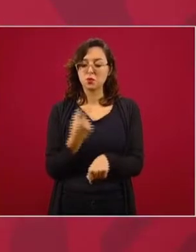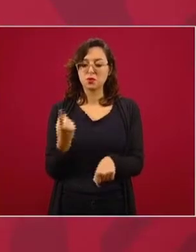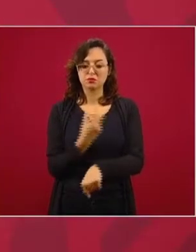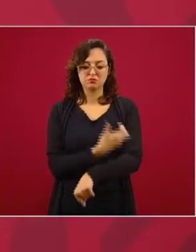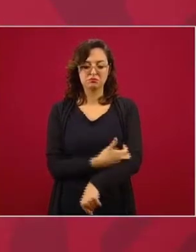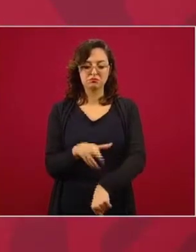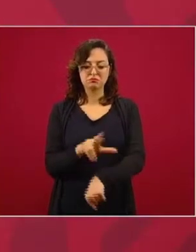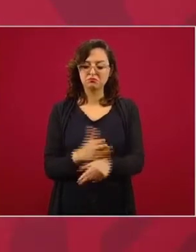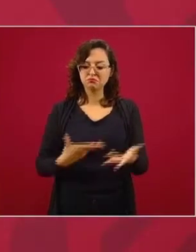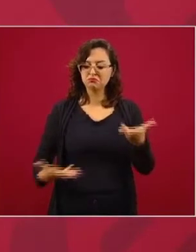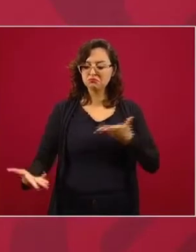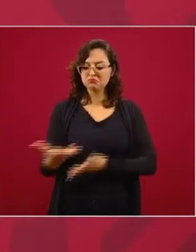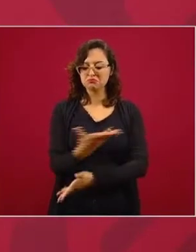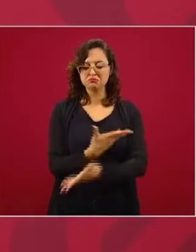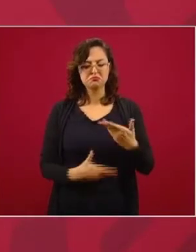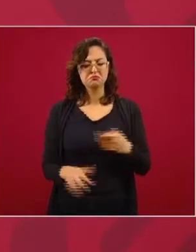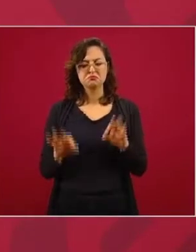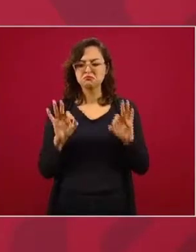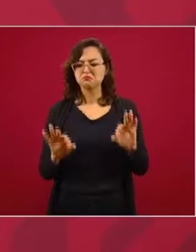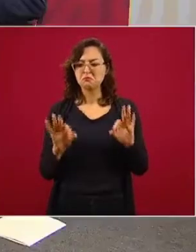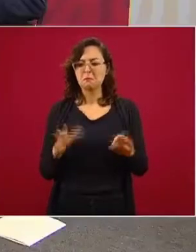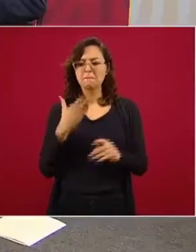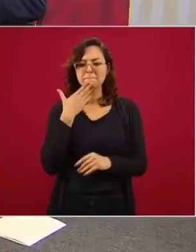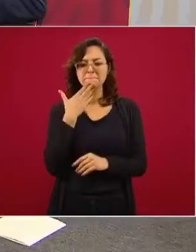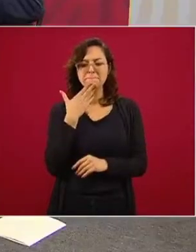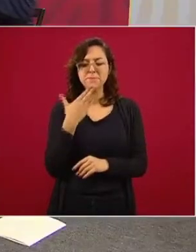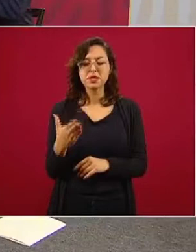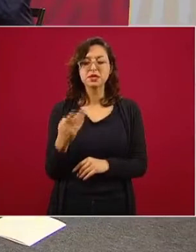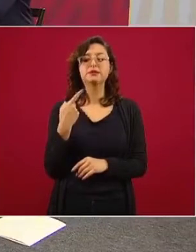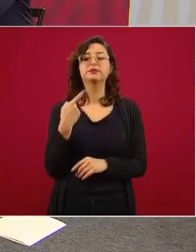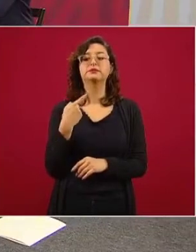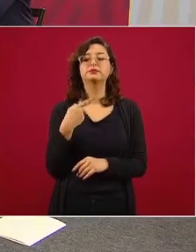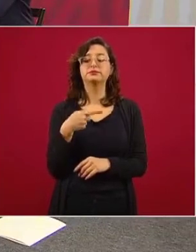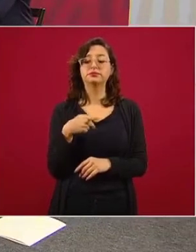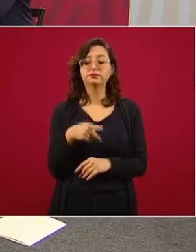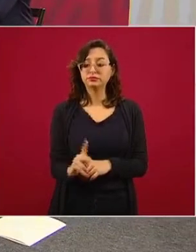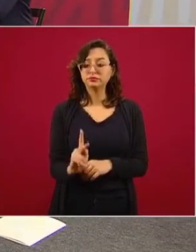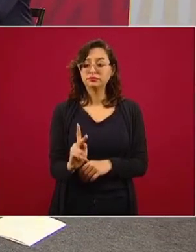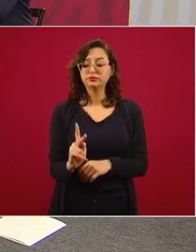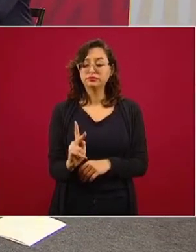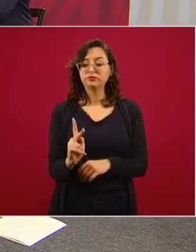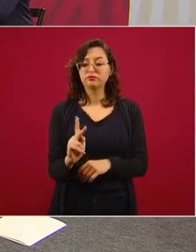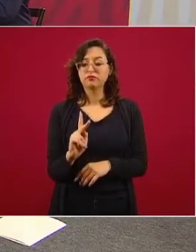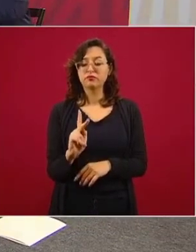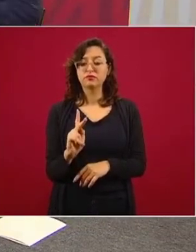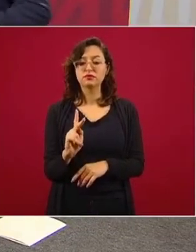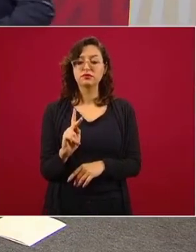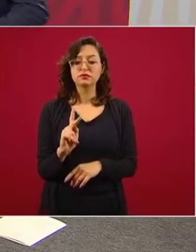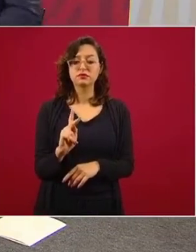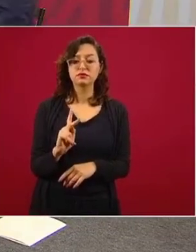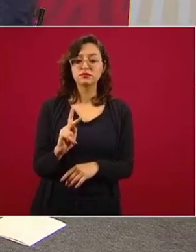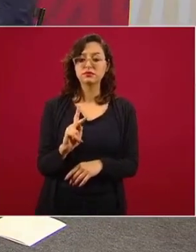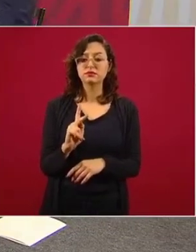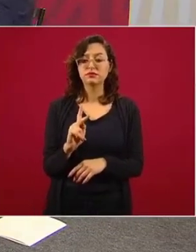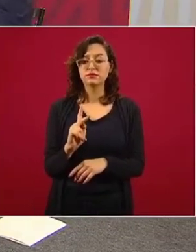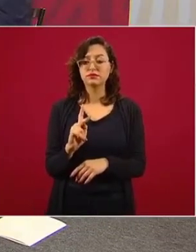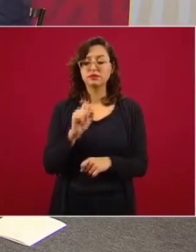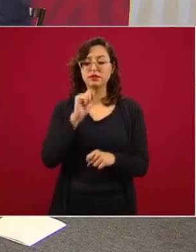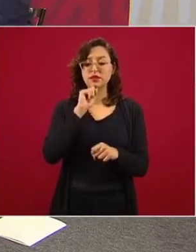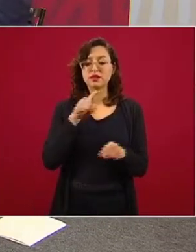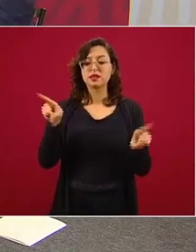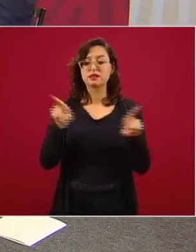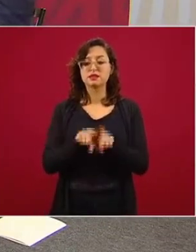el procedimiento legal en Estados Unidos. Y eso es lo que se hizo